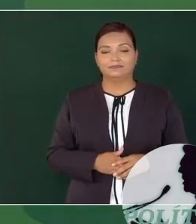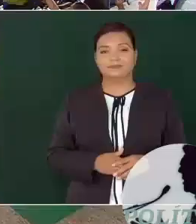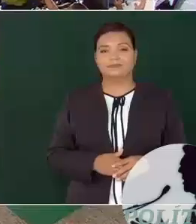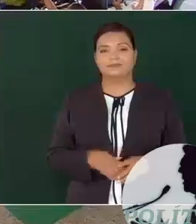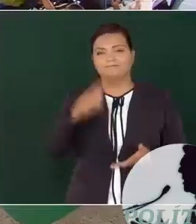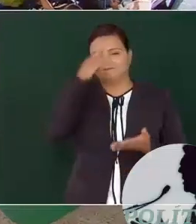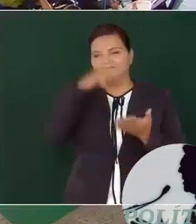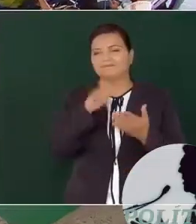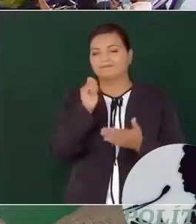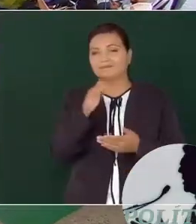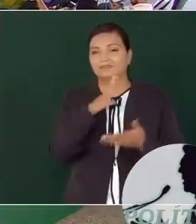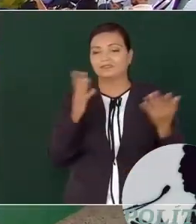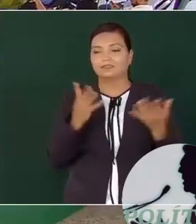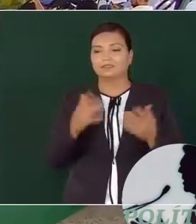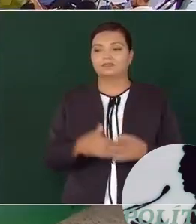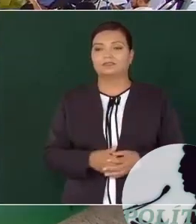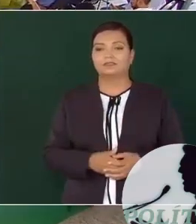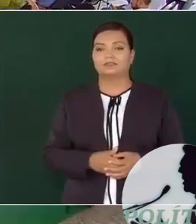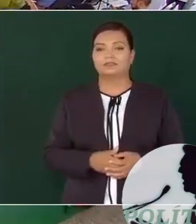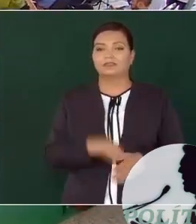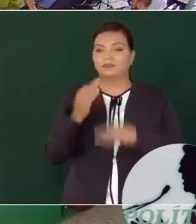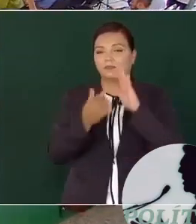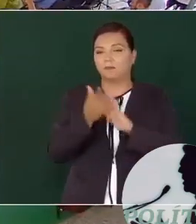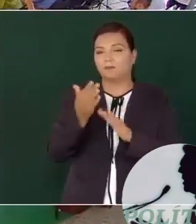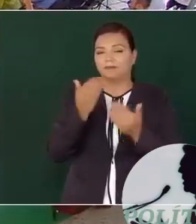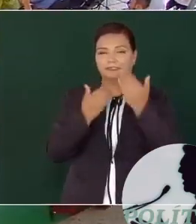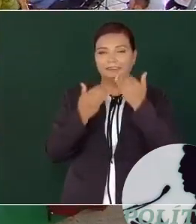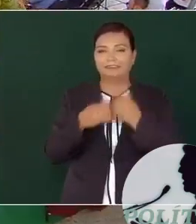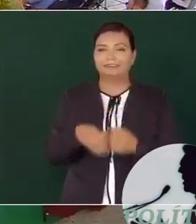¿Qué les parece si nos vamos a desayunar?